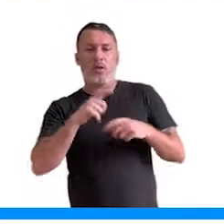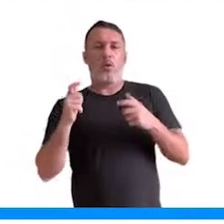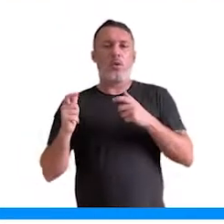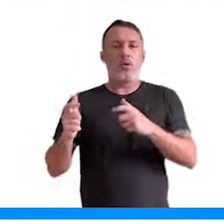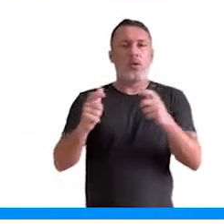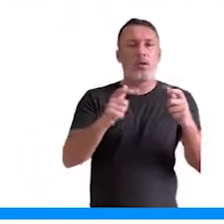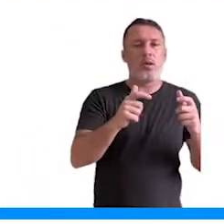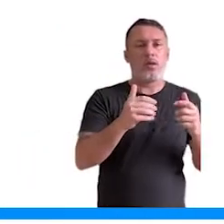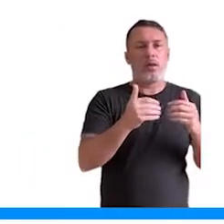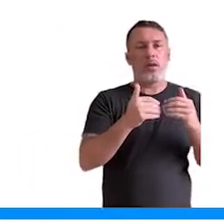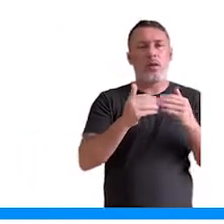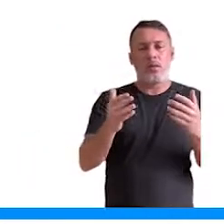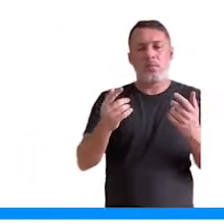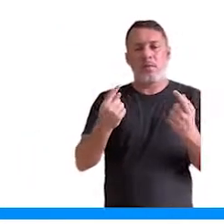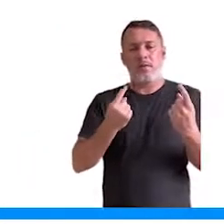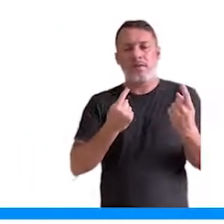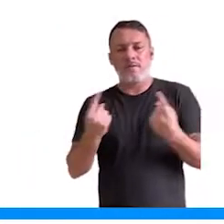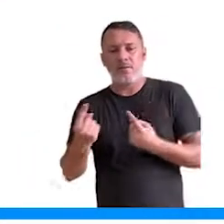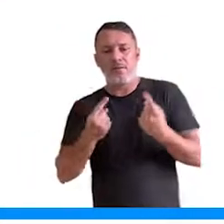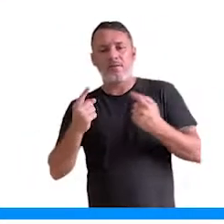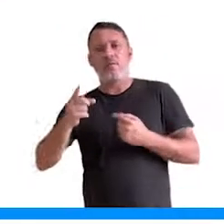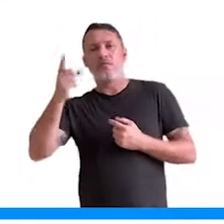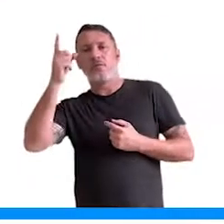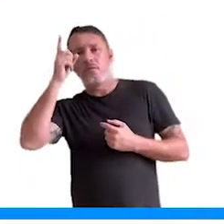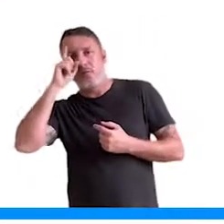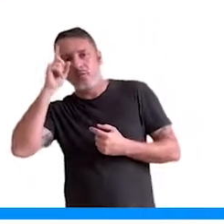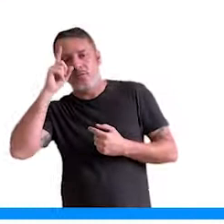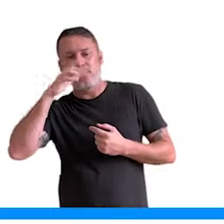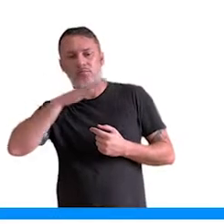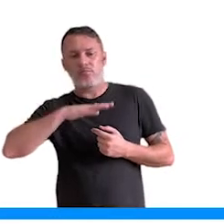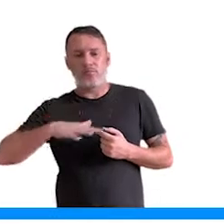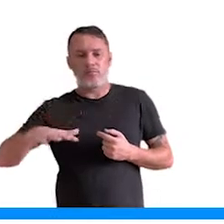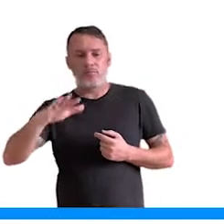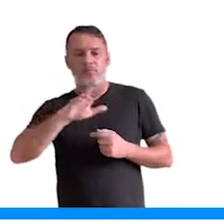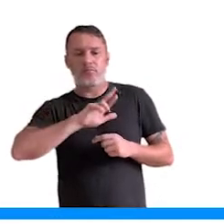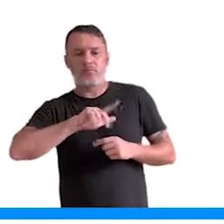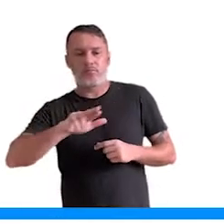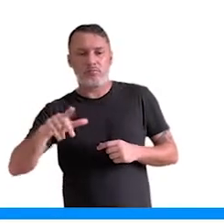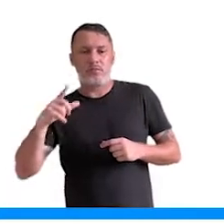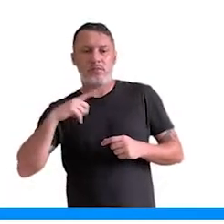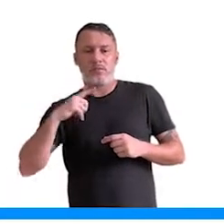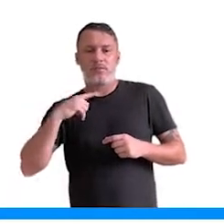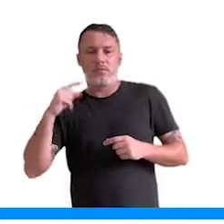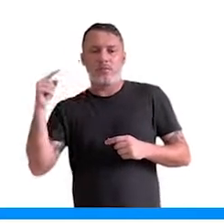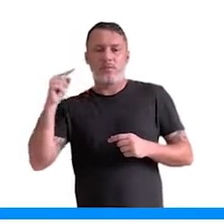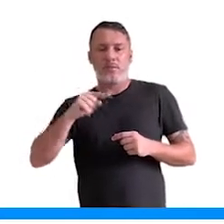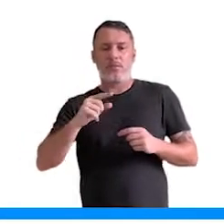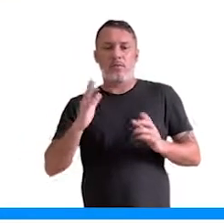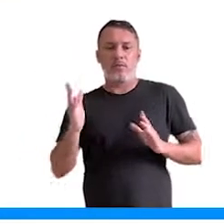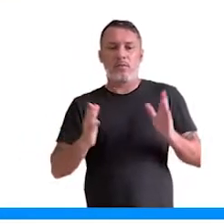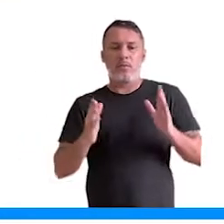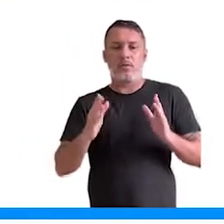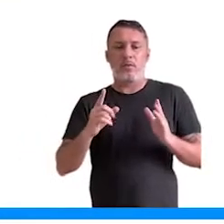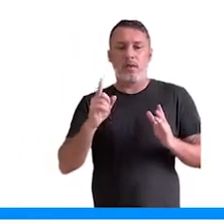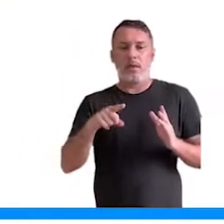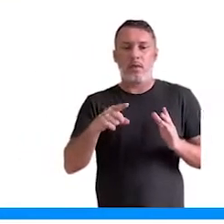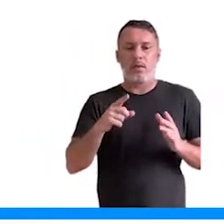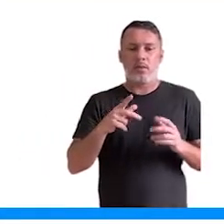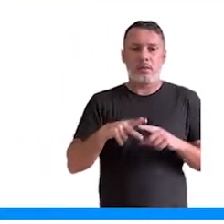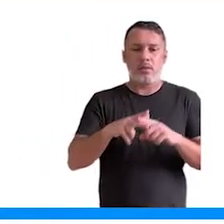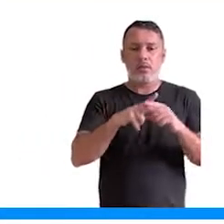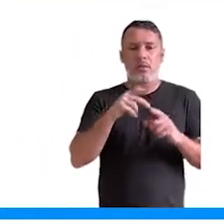tiempos, casi no da lugar un día a otro, no bien ha amanecido, cae la luz a pique en